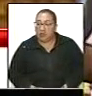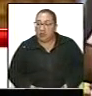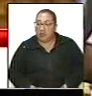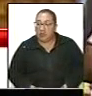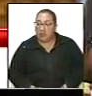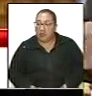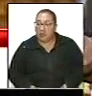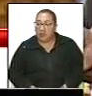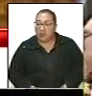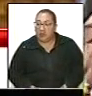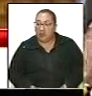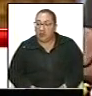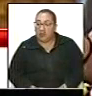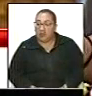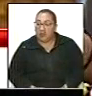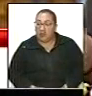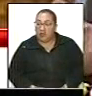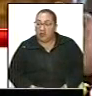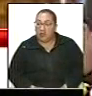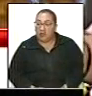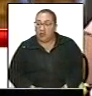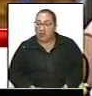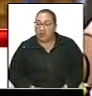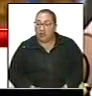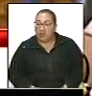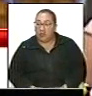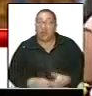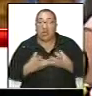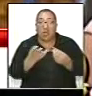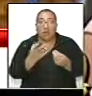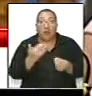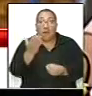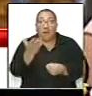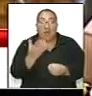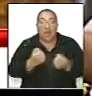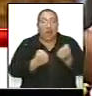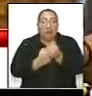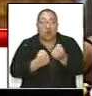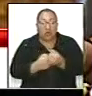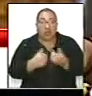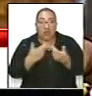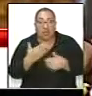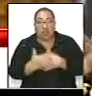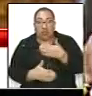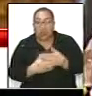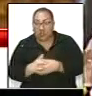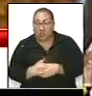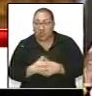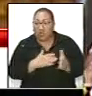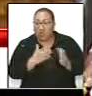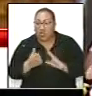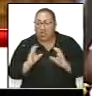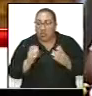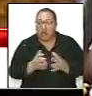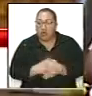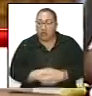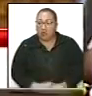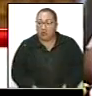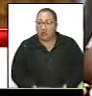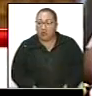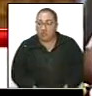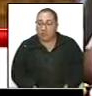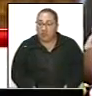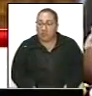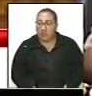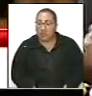universidades y queremos pedir que el apoyo que vienen dando a este procedimiento de parte del Congreso y del Estado en